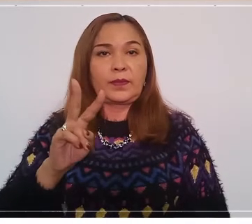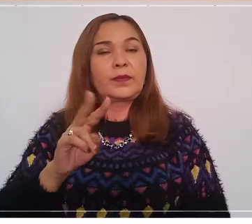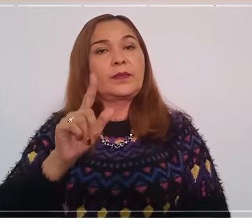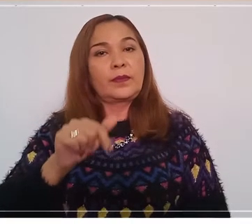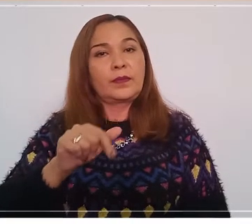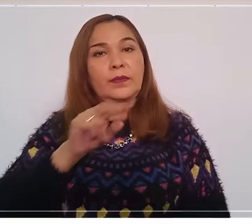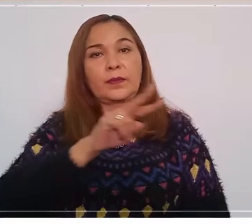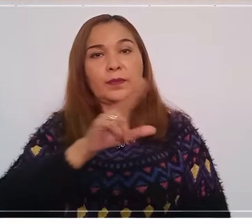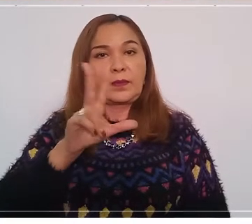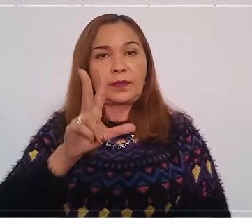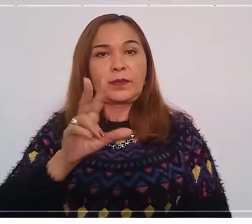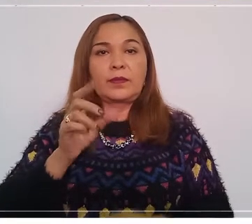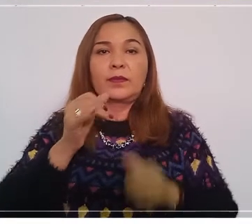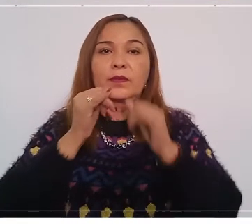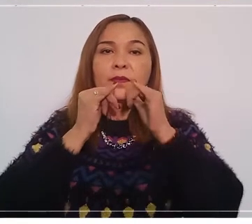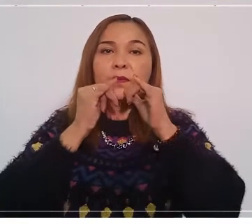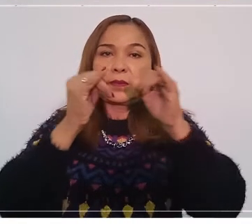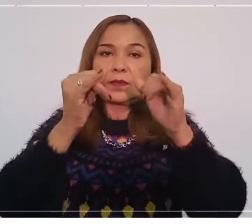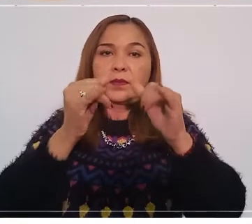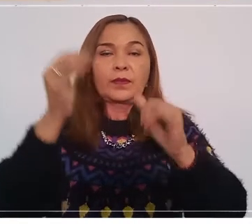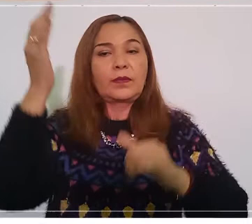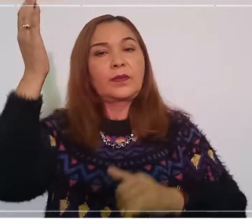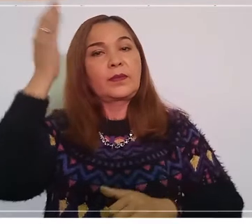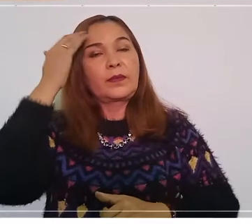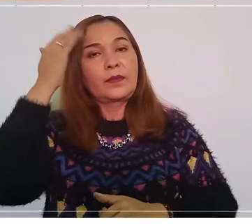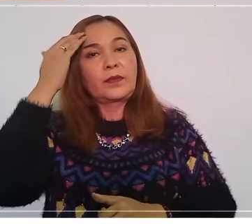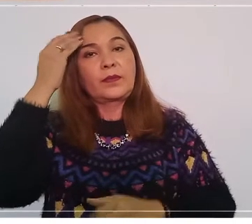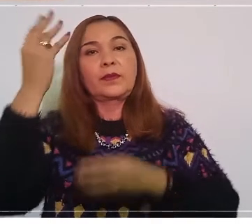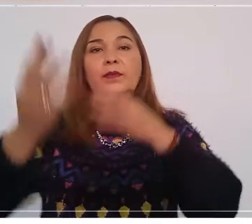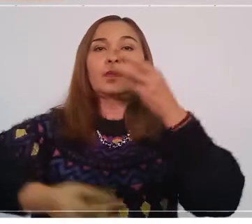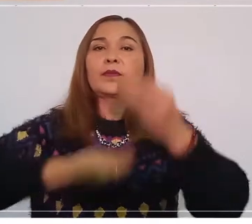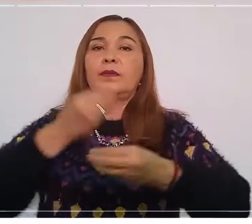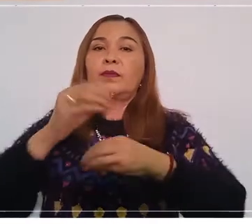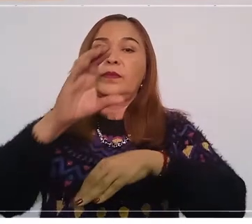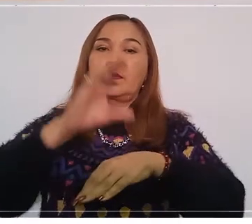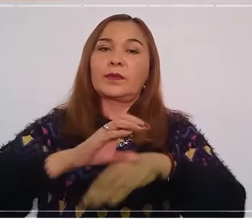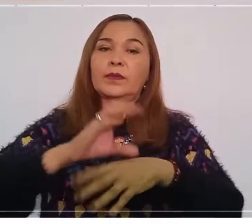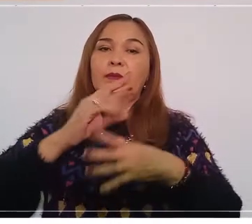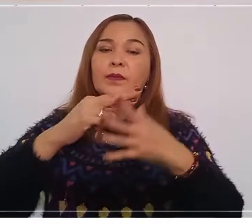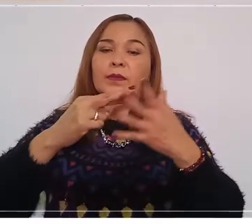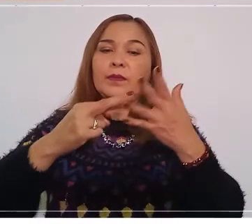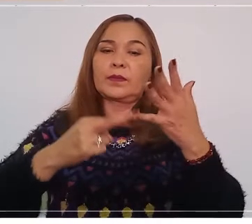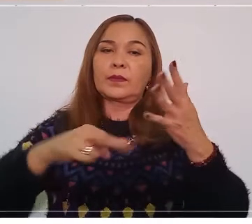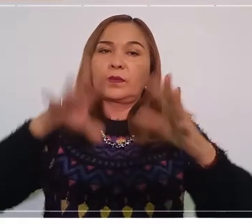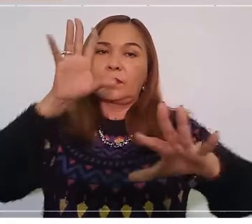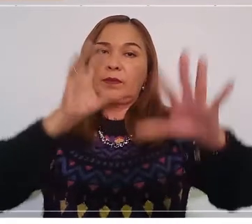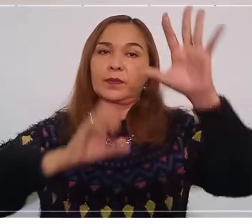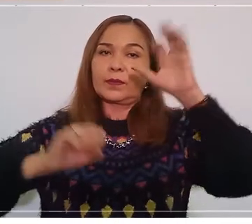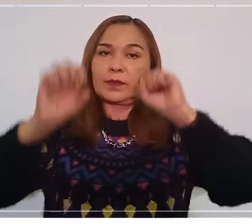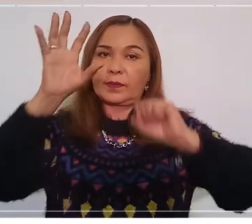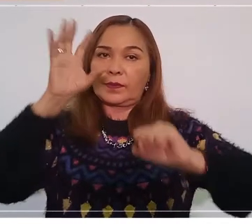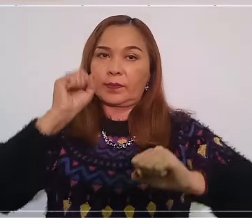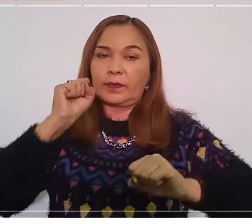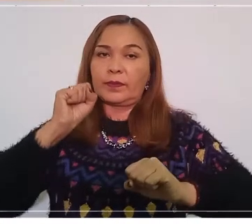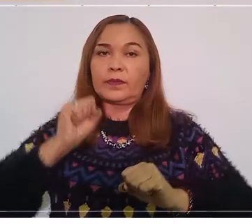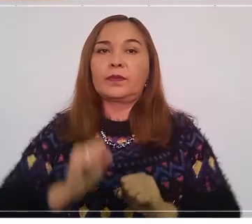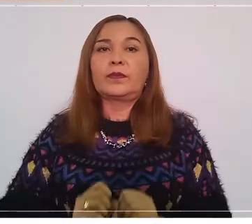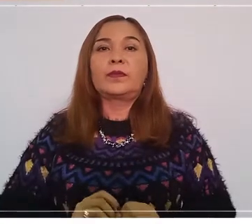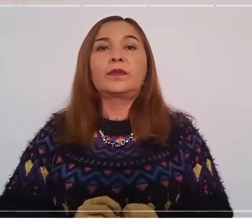y 23 socialización del saber y el lancero de los centros de recursos para el aprendizaje